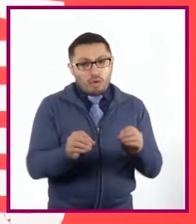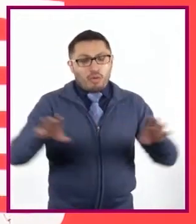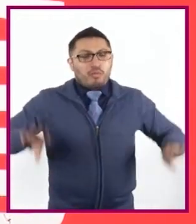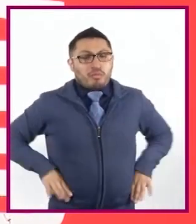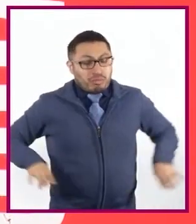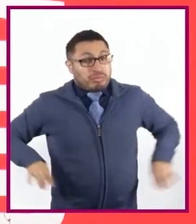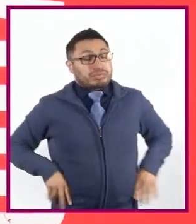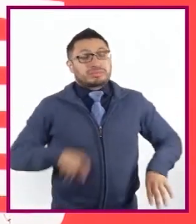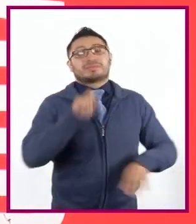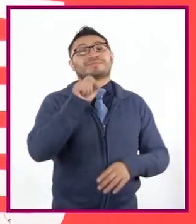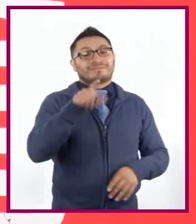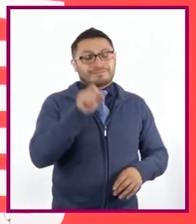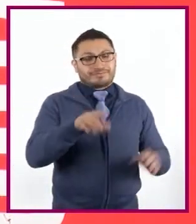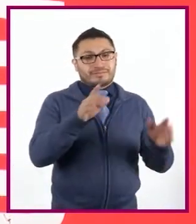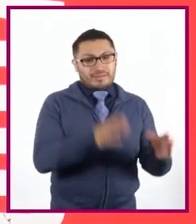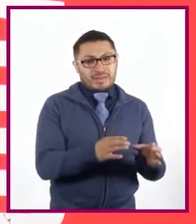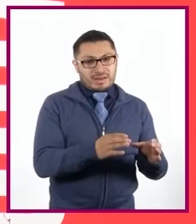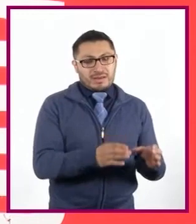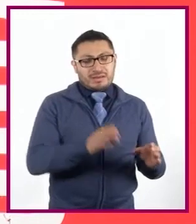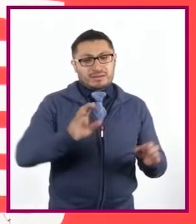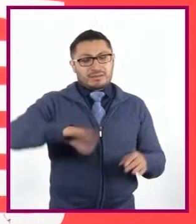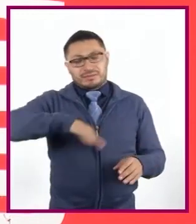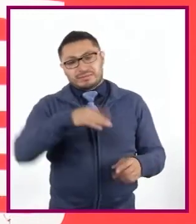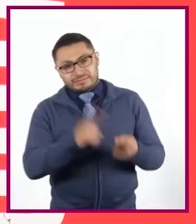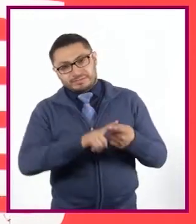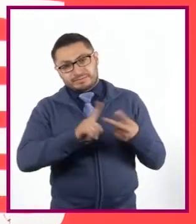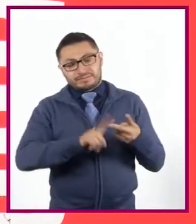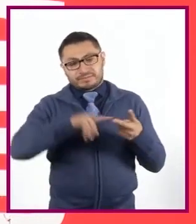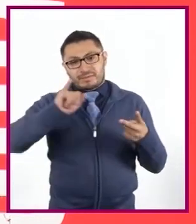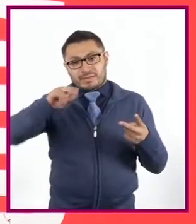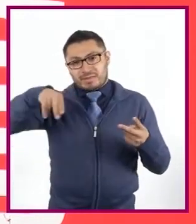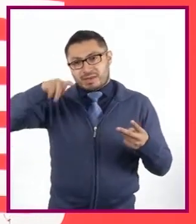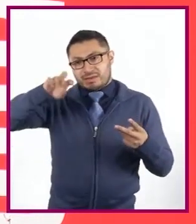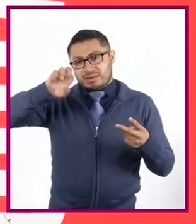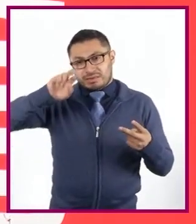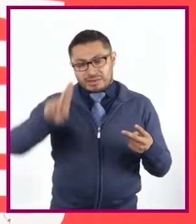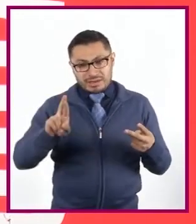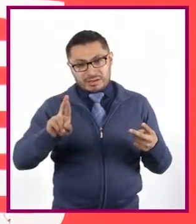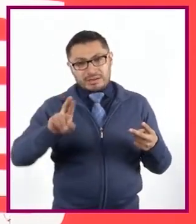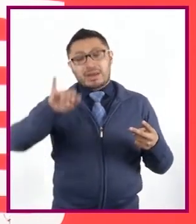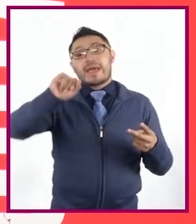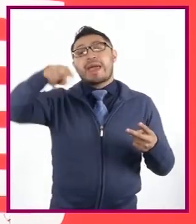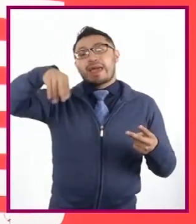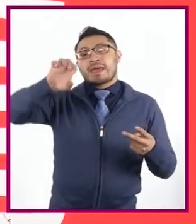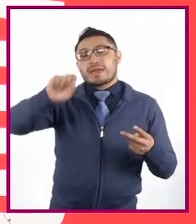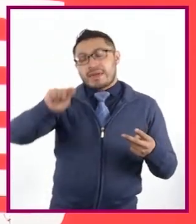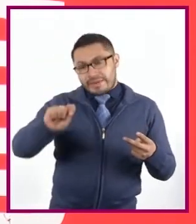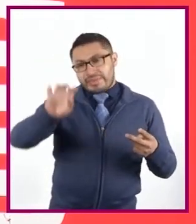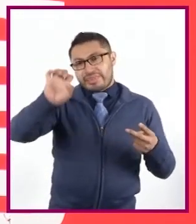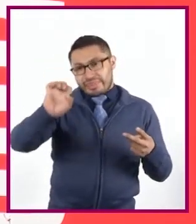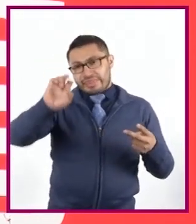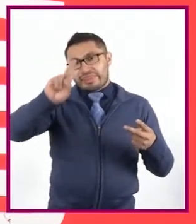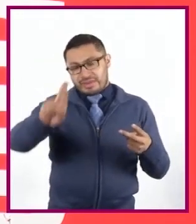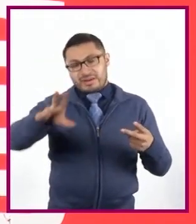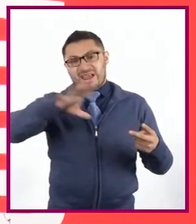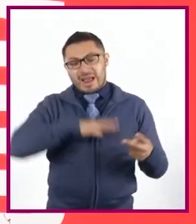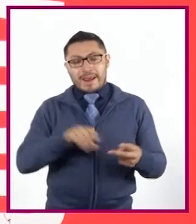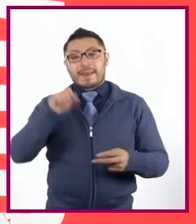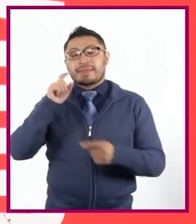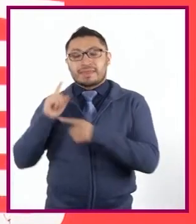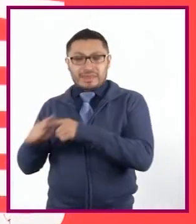pareja. La competencia interespecífica ocurre entre especies diferentes que ocupan el mismo ecosistema